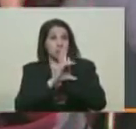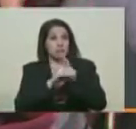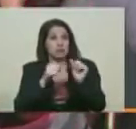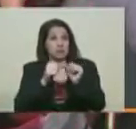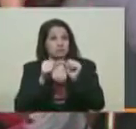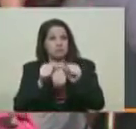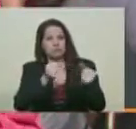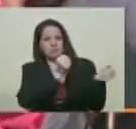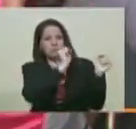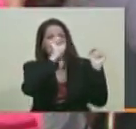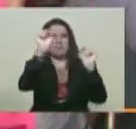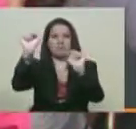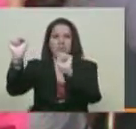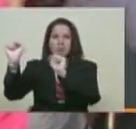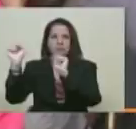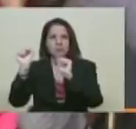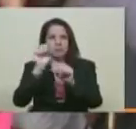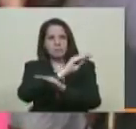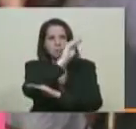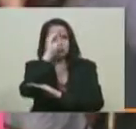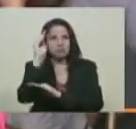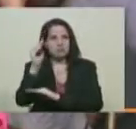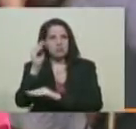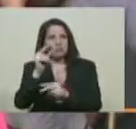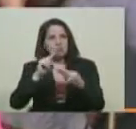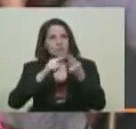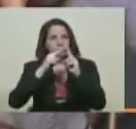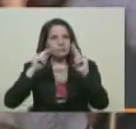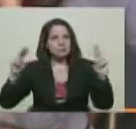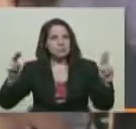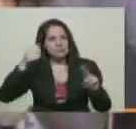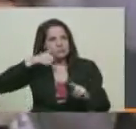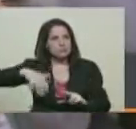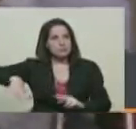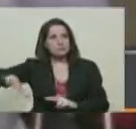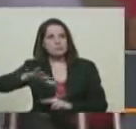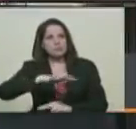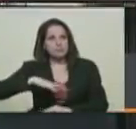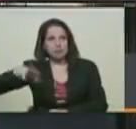escudo protector de la paz y de la soberanía de Venezuela. Amén.